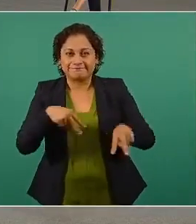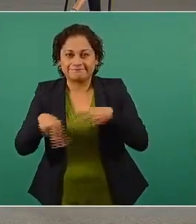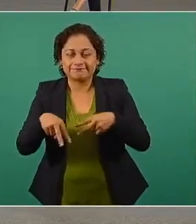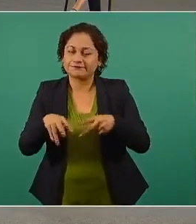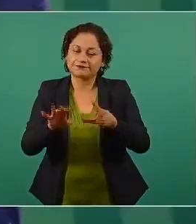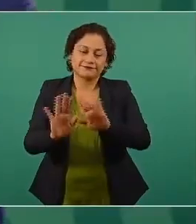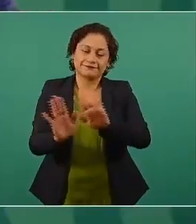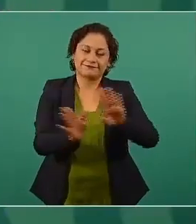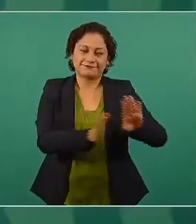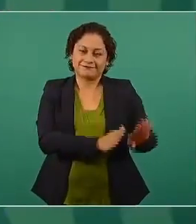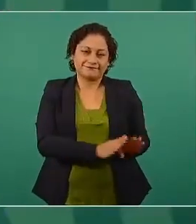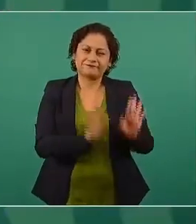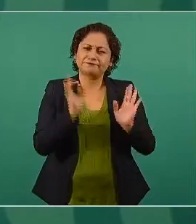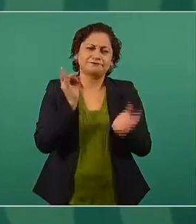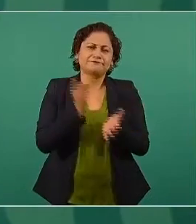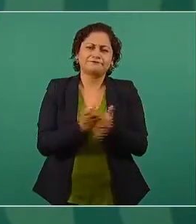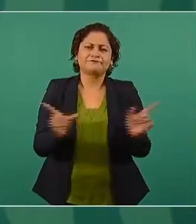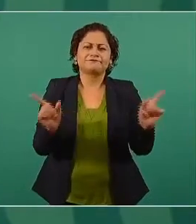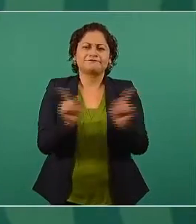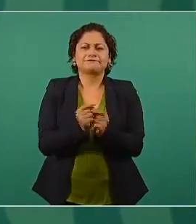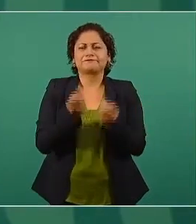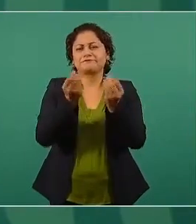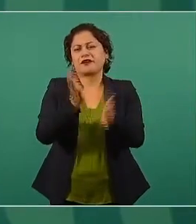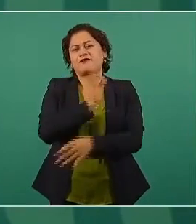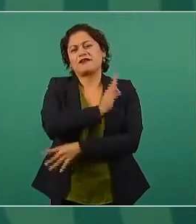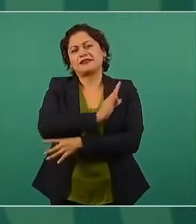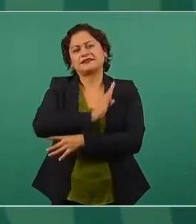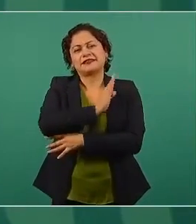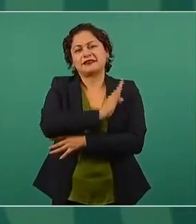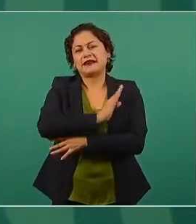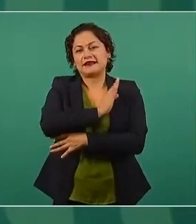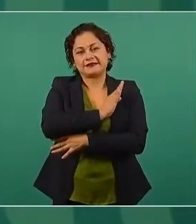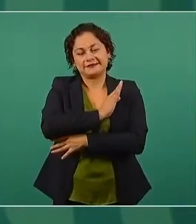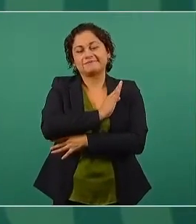felicidades y que viva el deporte.